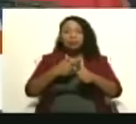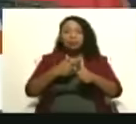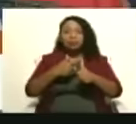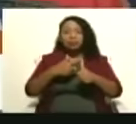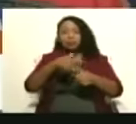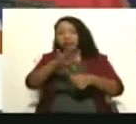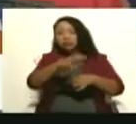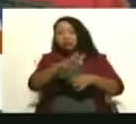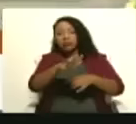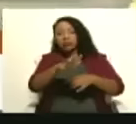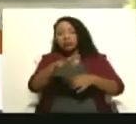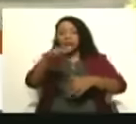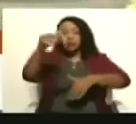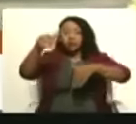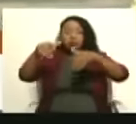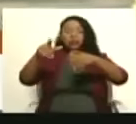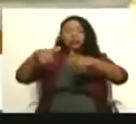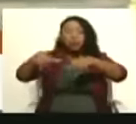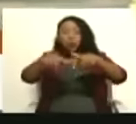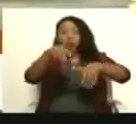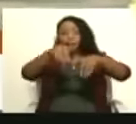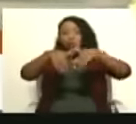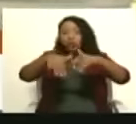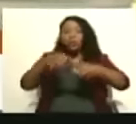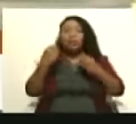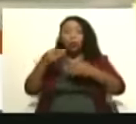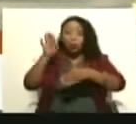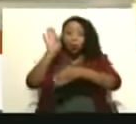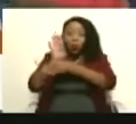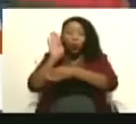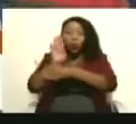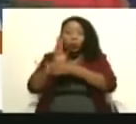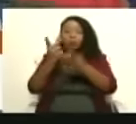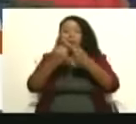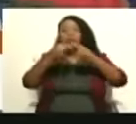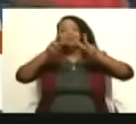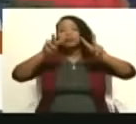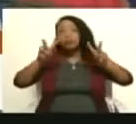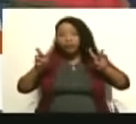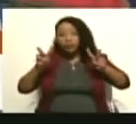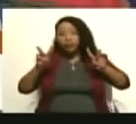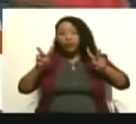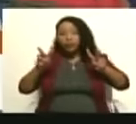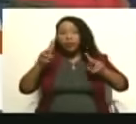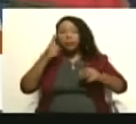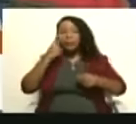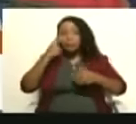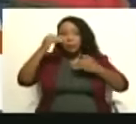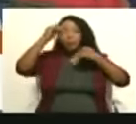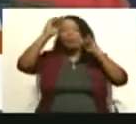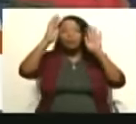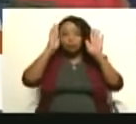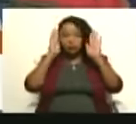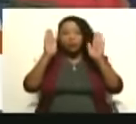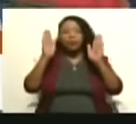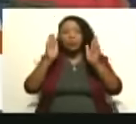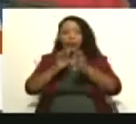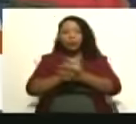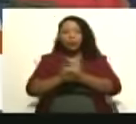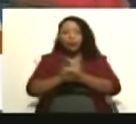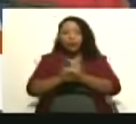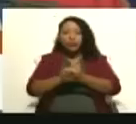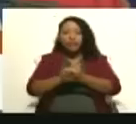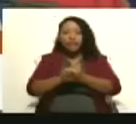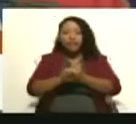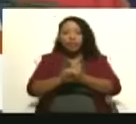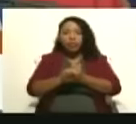alrededor de los centros electorales para asegurar la protección, la paz y el sosiego de la población.